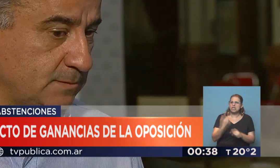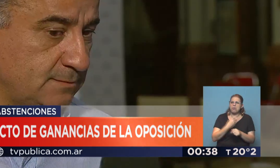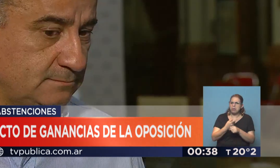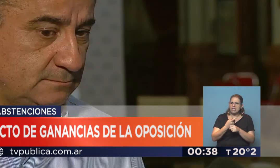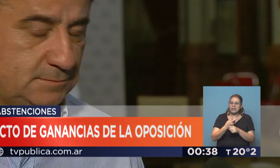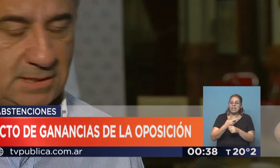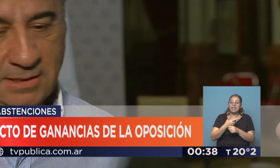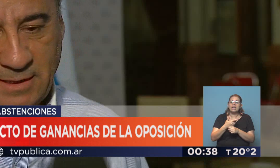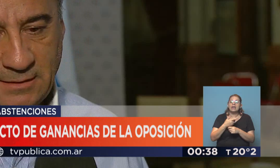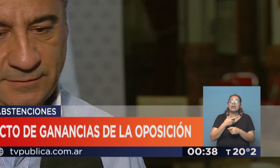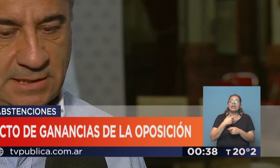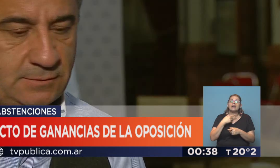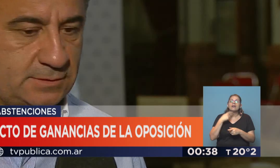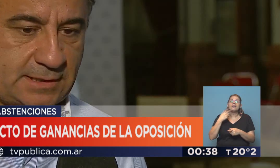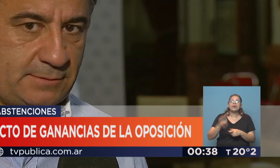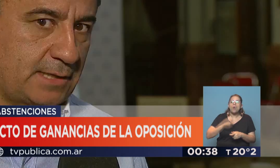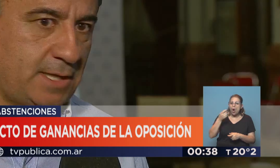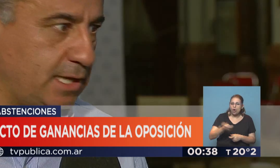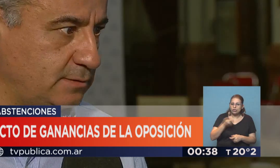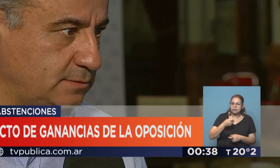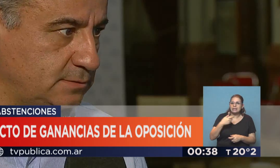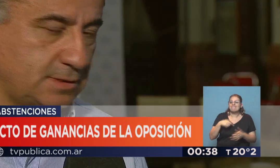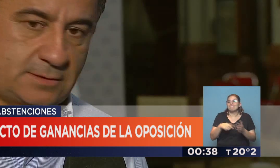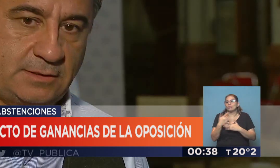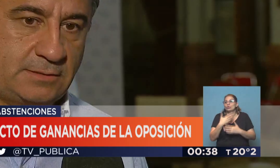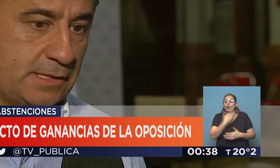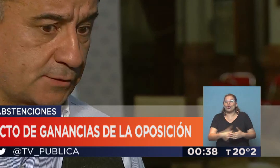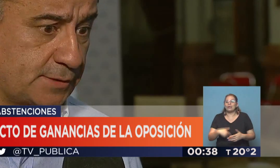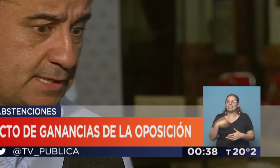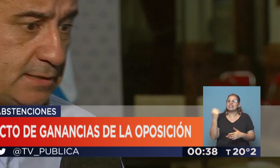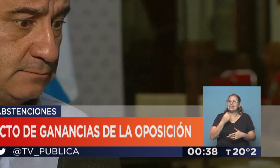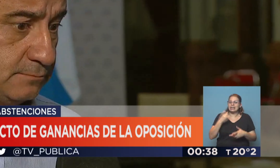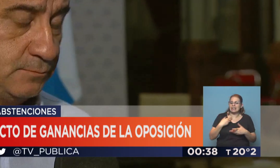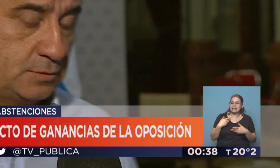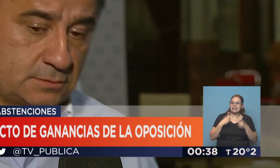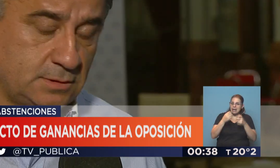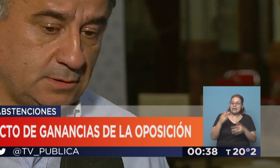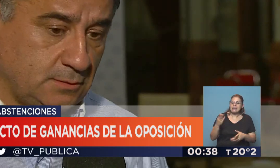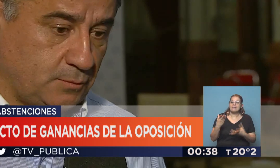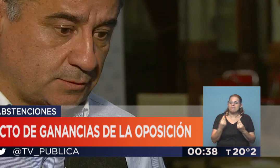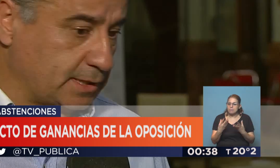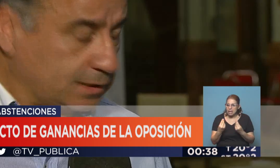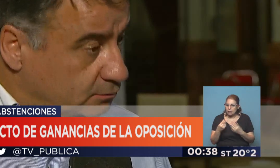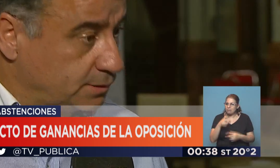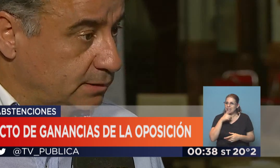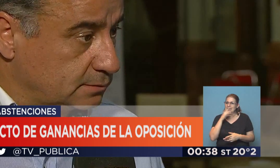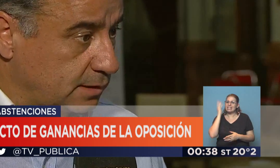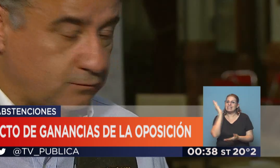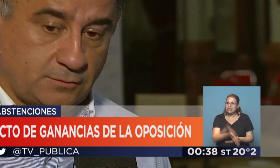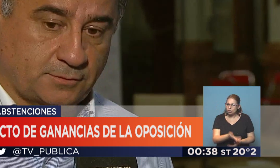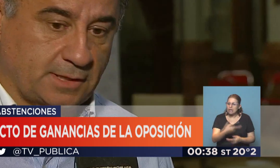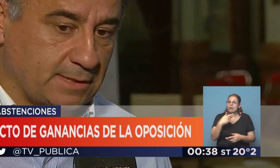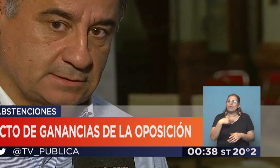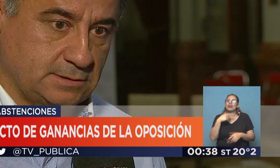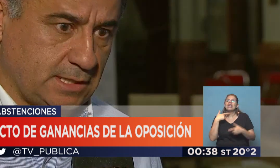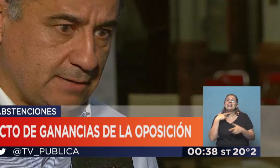financiar, genuinamente. Ah, bueno, el oficialismo trata de meter miedo, creo que hoy tiene una derrota por no querer discutir a